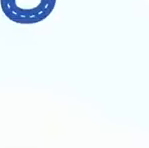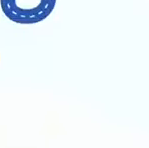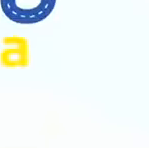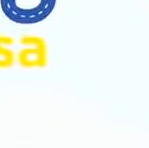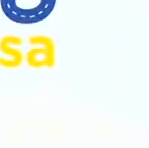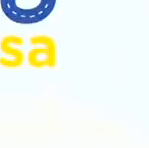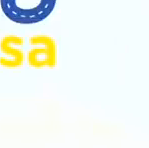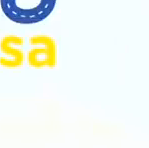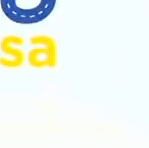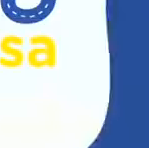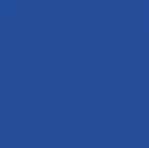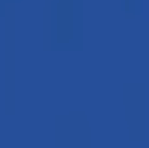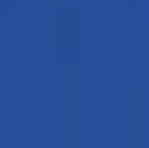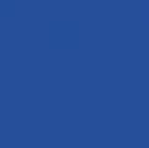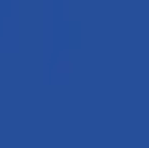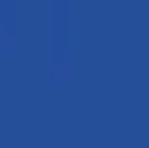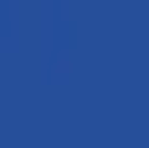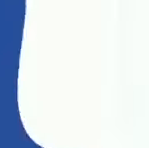Aprendo en casa.